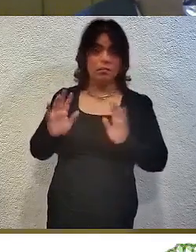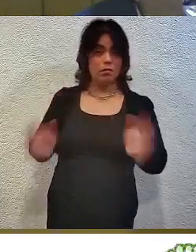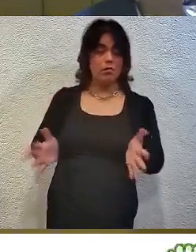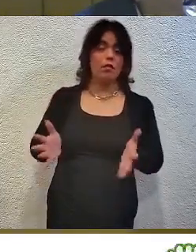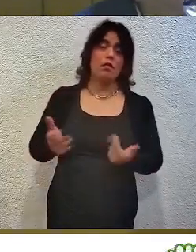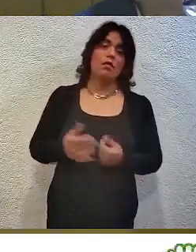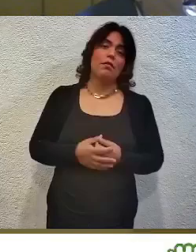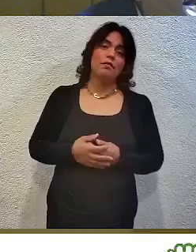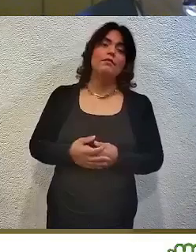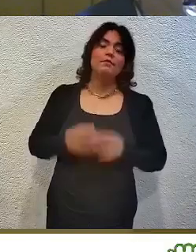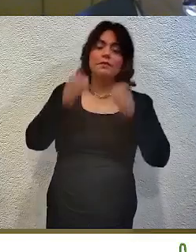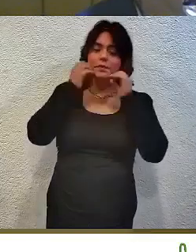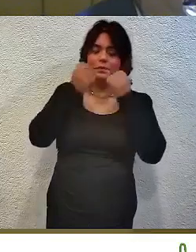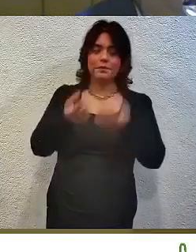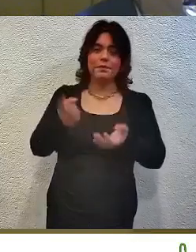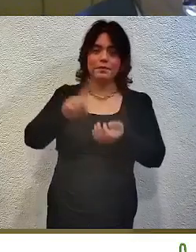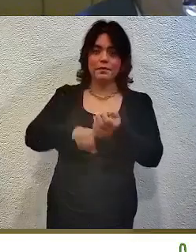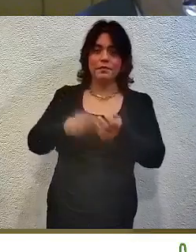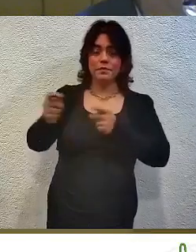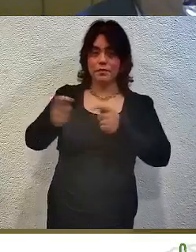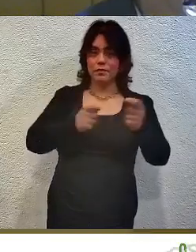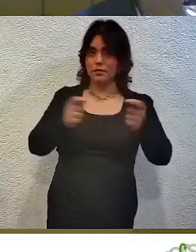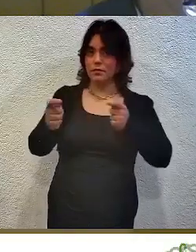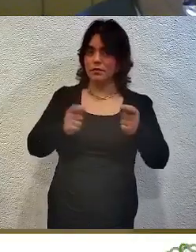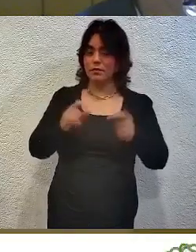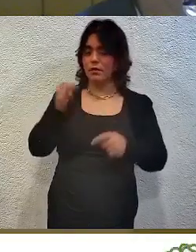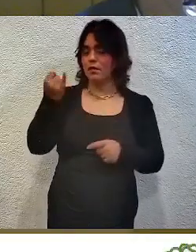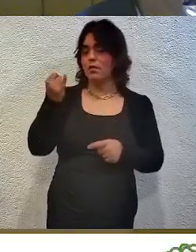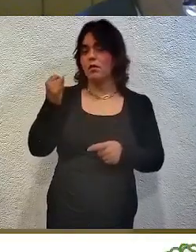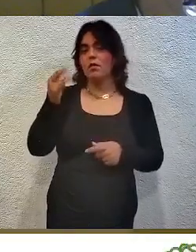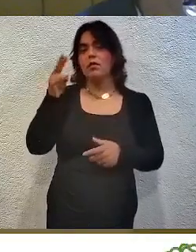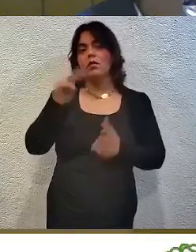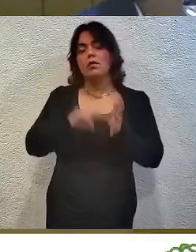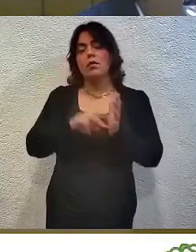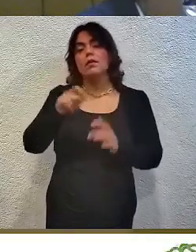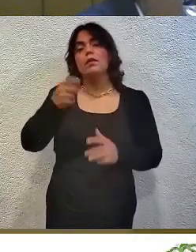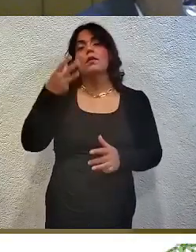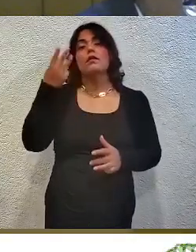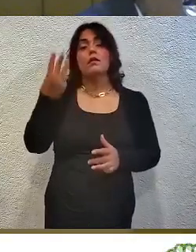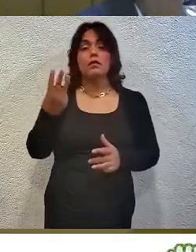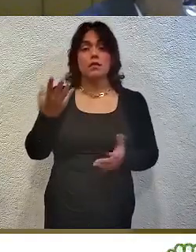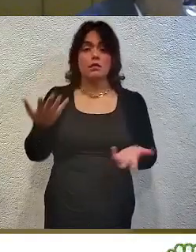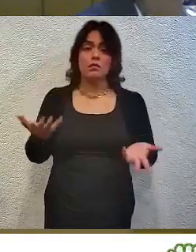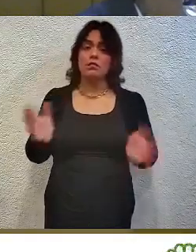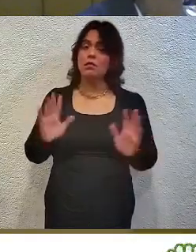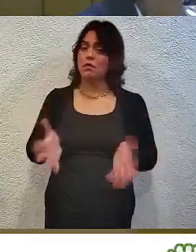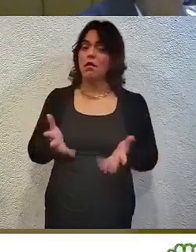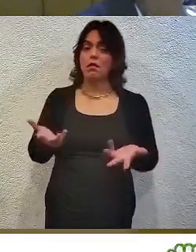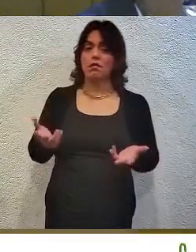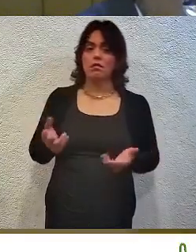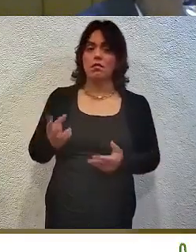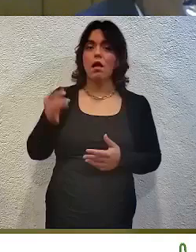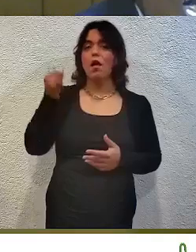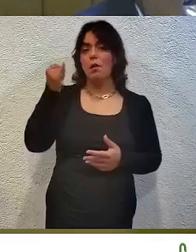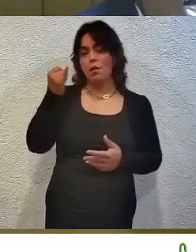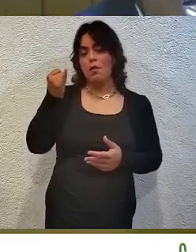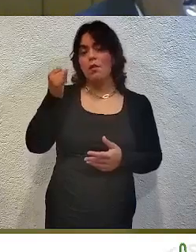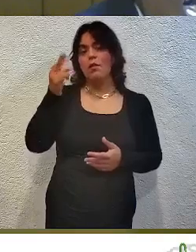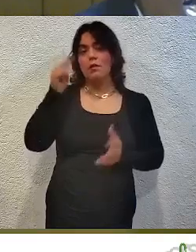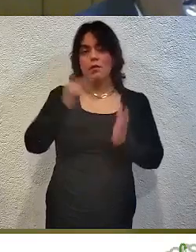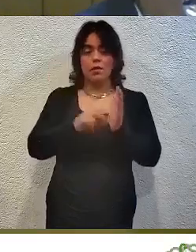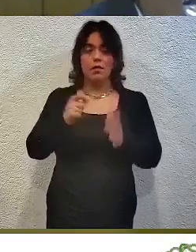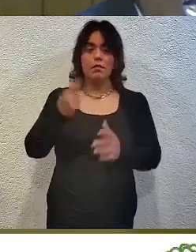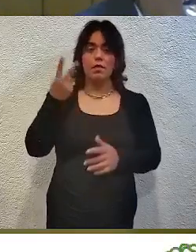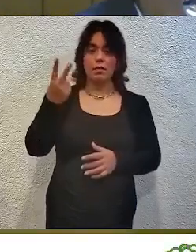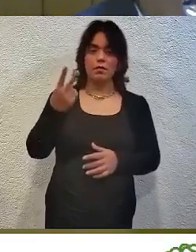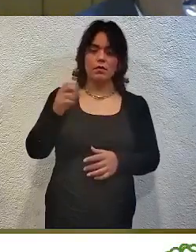órgano interno de control, que es de junio de 2023. Entonces, de junio de 2023 a septiembre